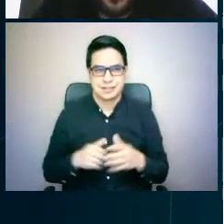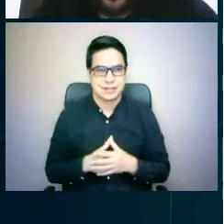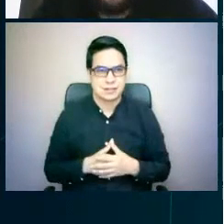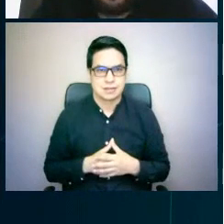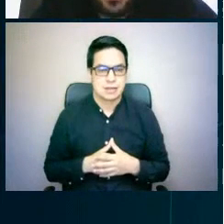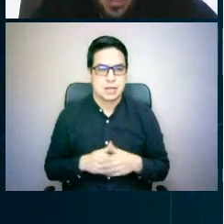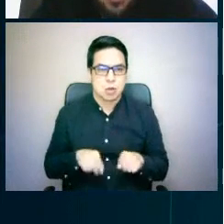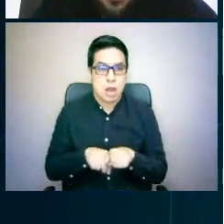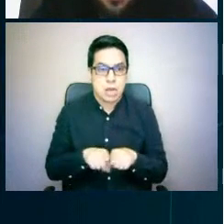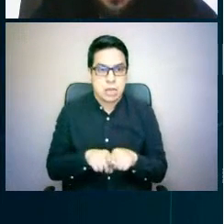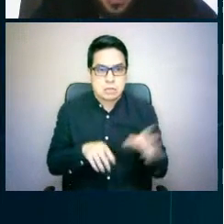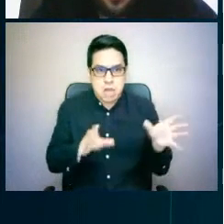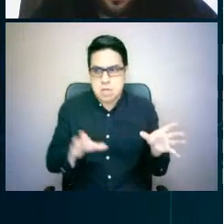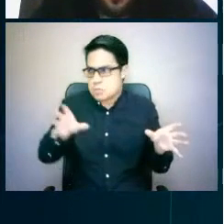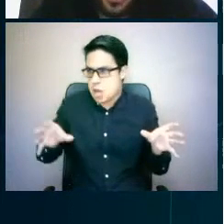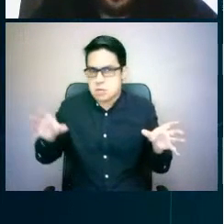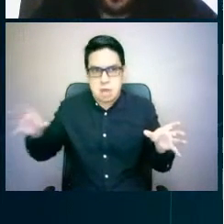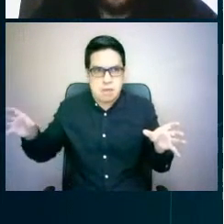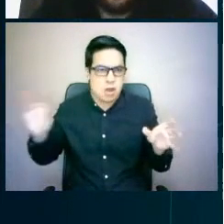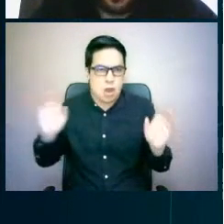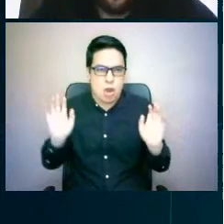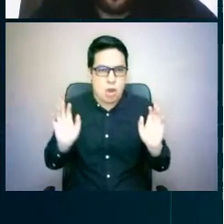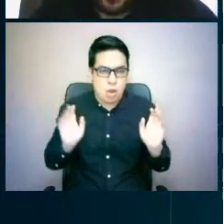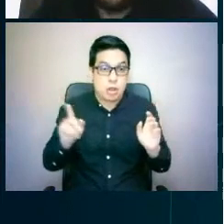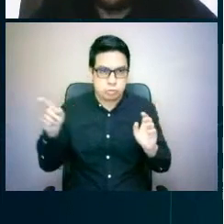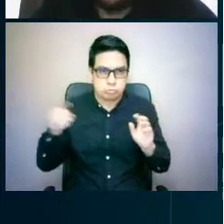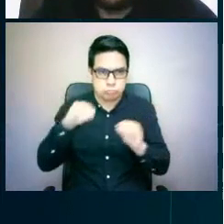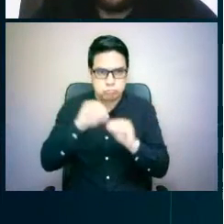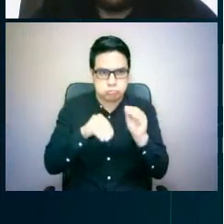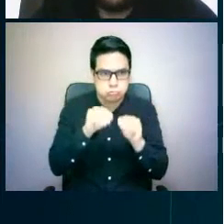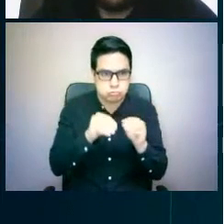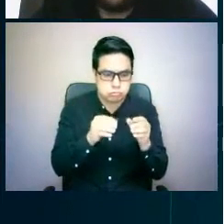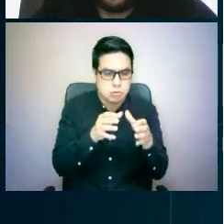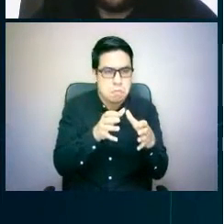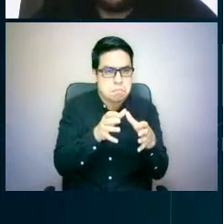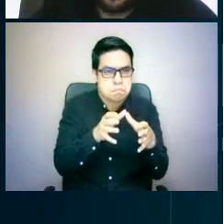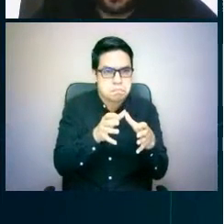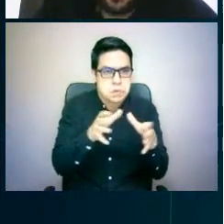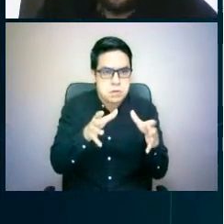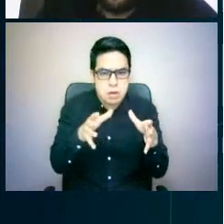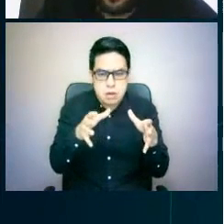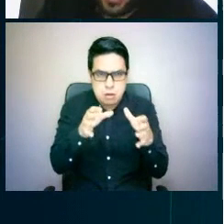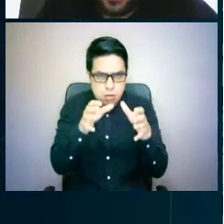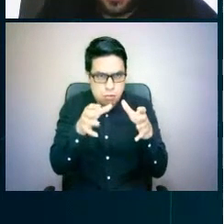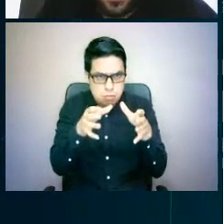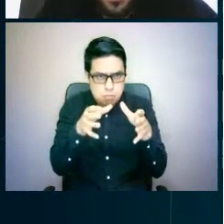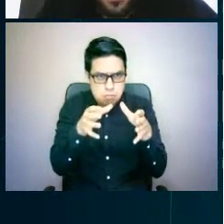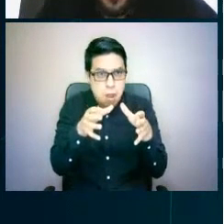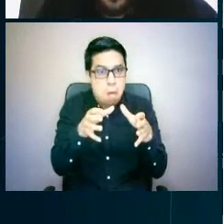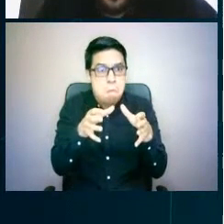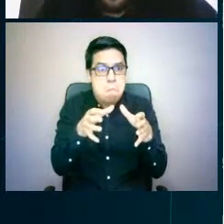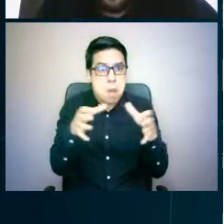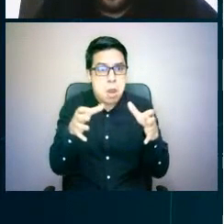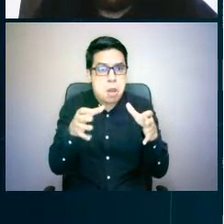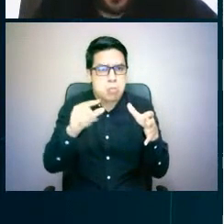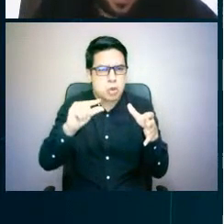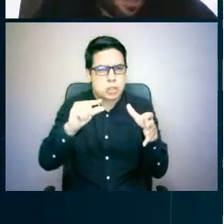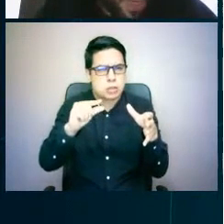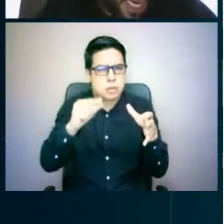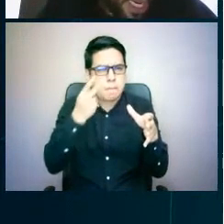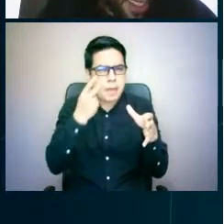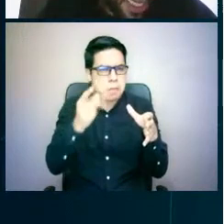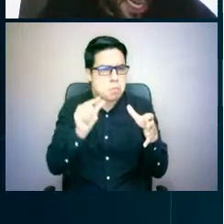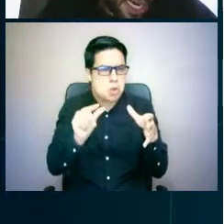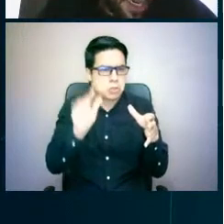vea tan sobredimensionado a lo que teníamos con subestaciones encapsuladas. Pues